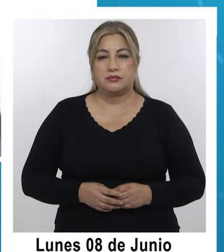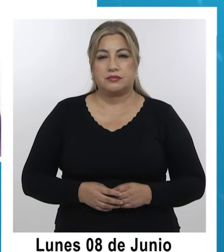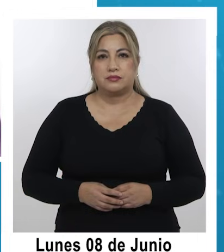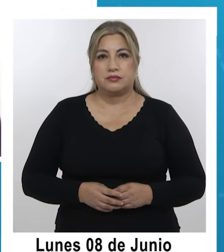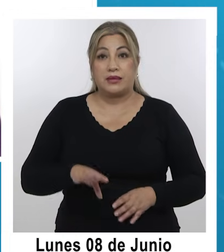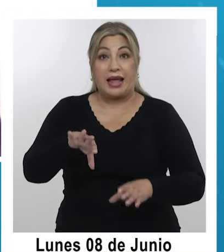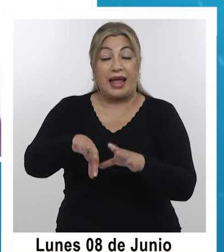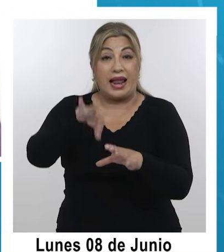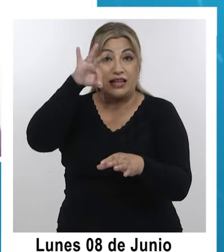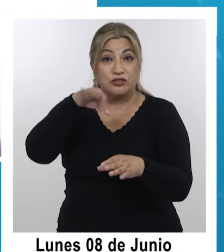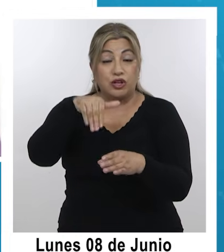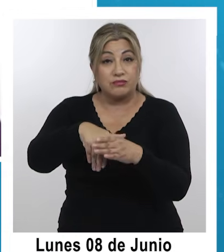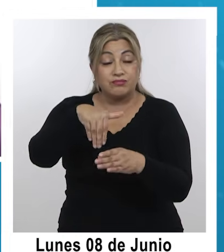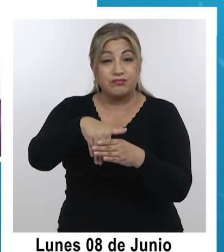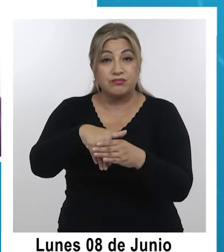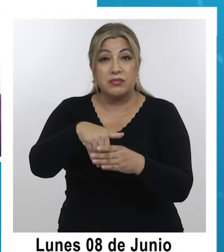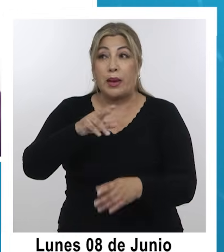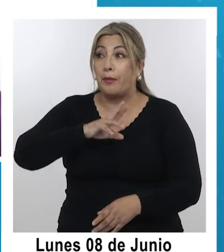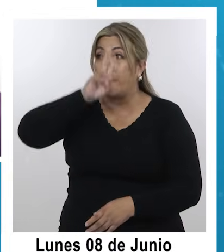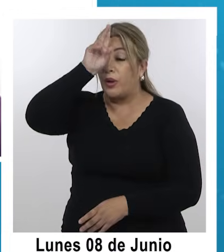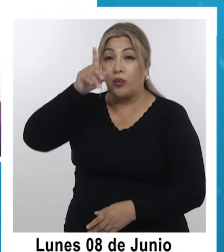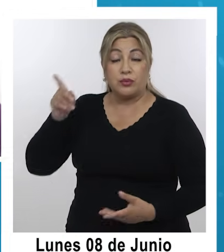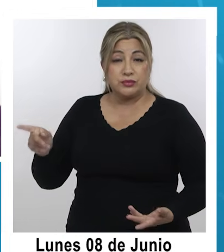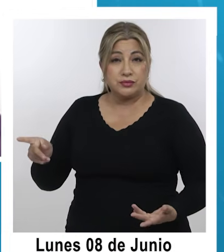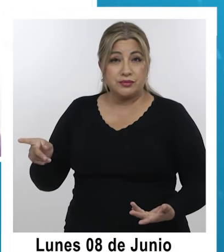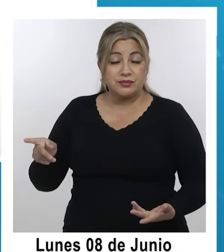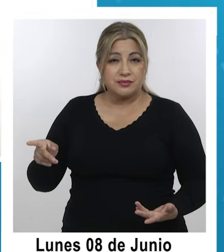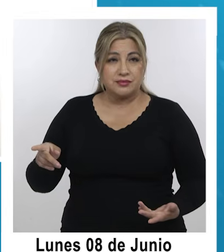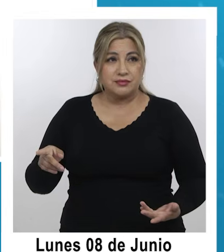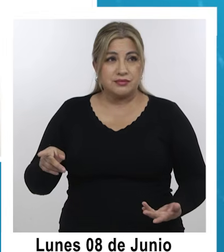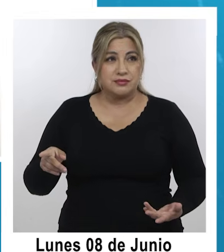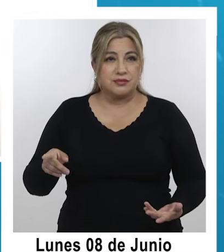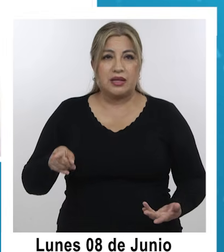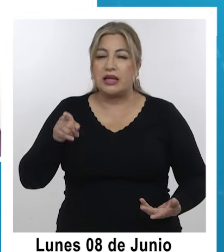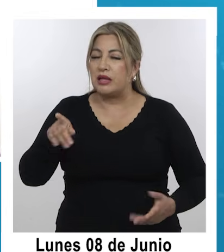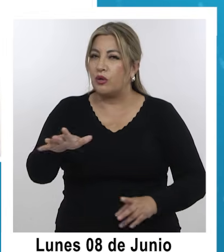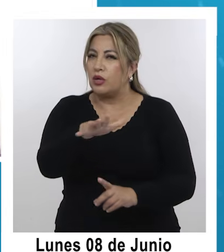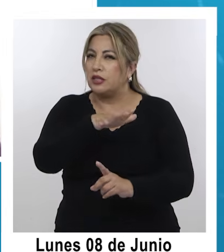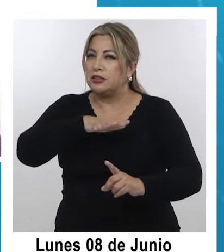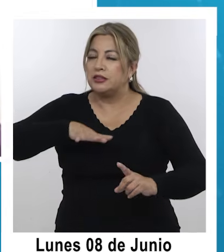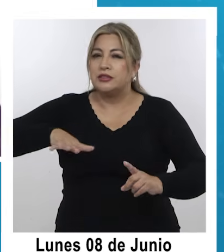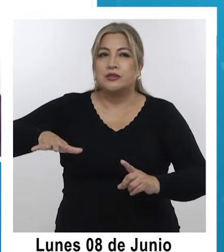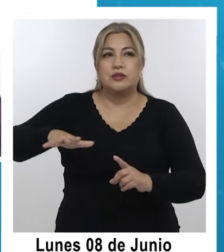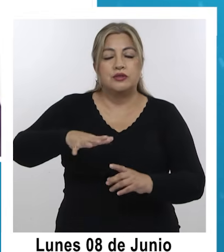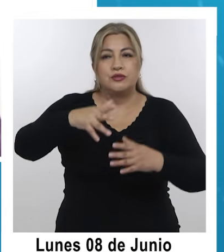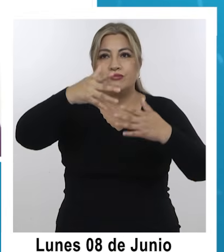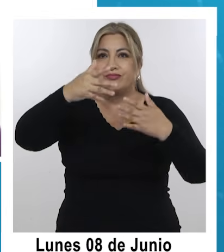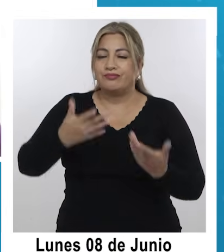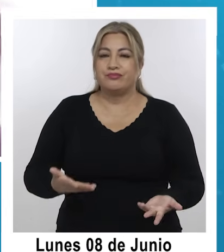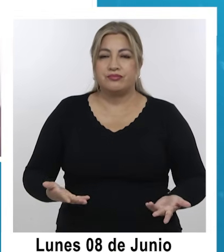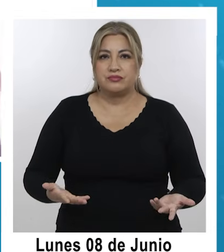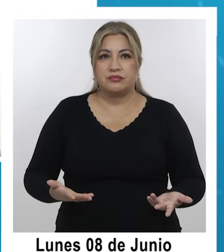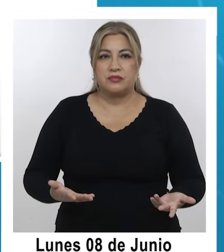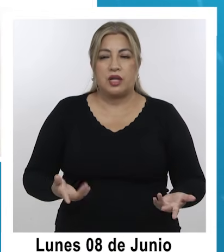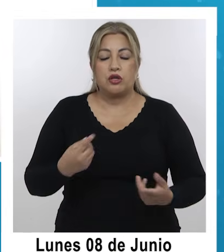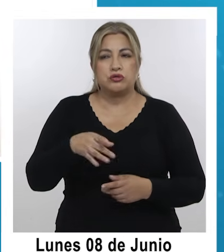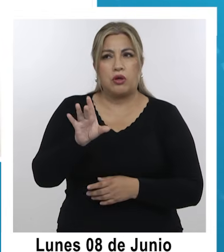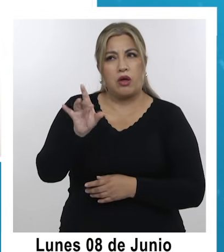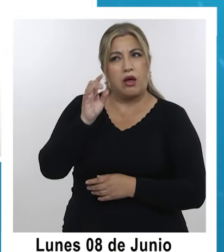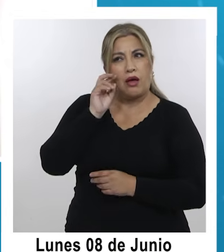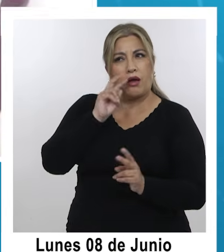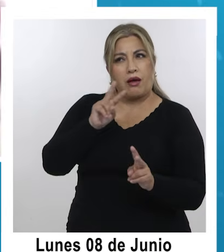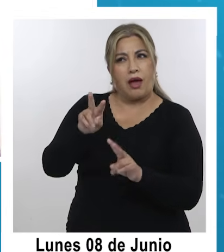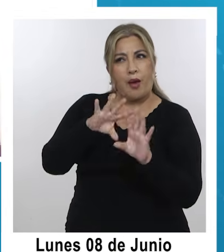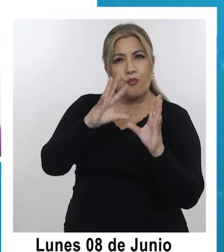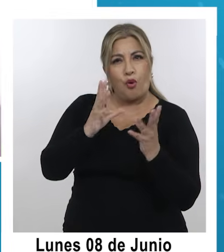Bien, las elecciones en Perú es uno de los eventos que ha llamado más la atención